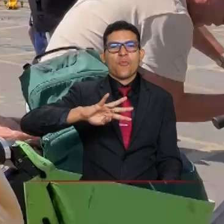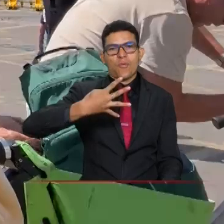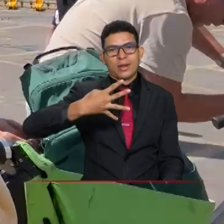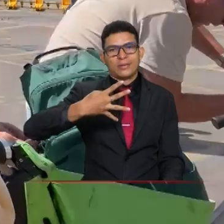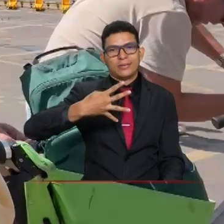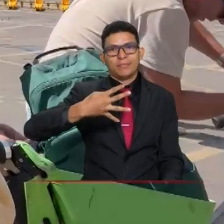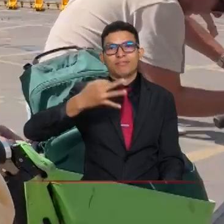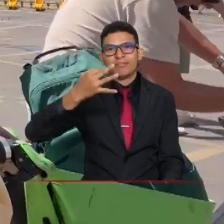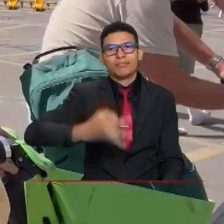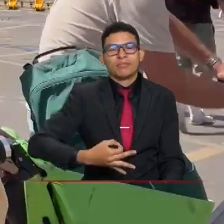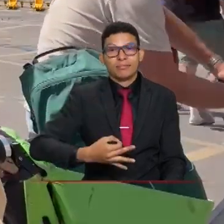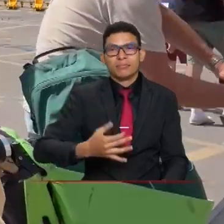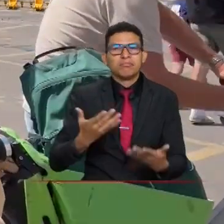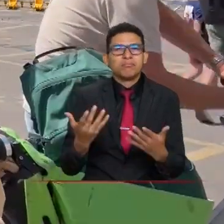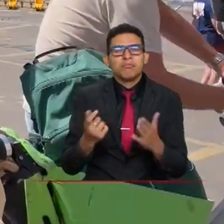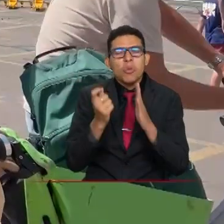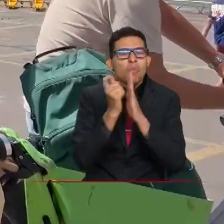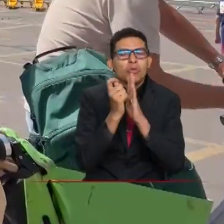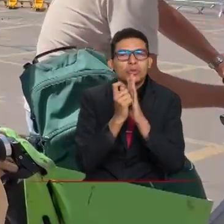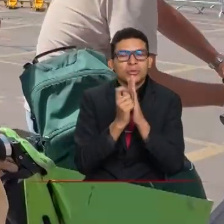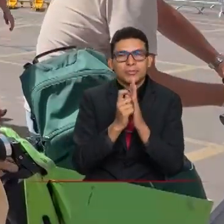casilla, con una puntuación de